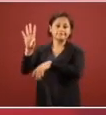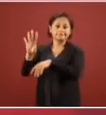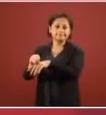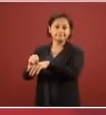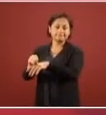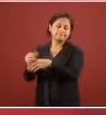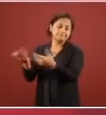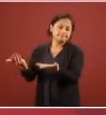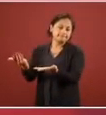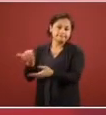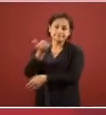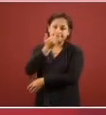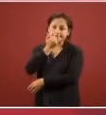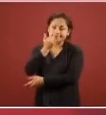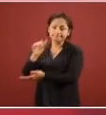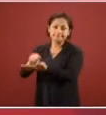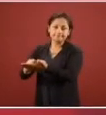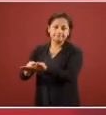y se le